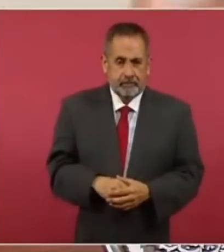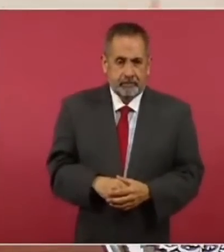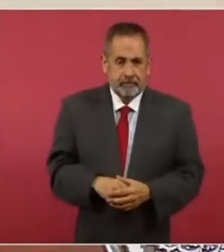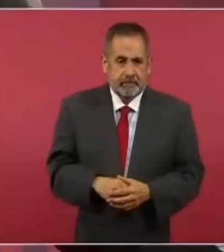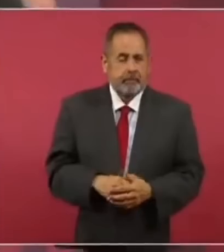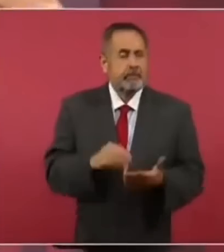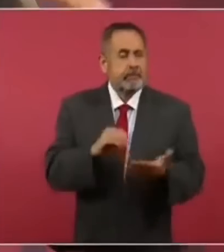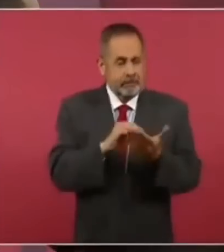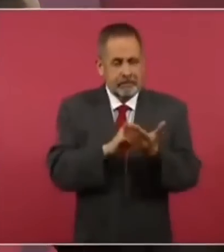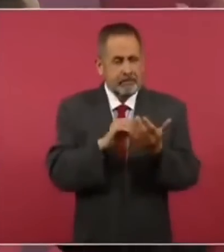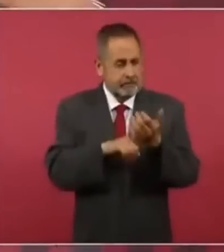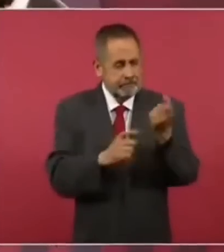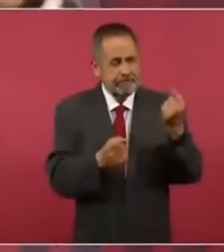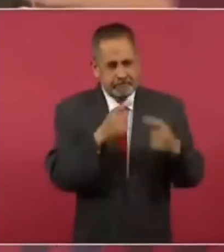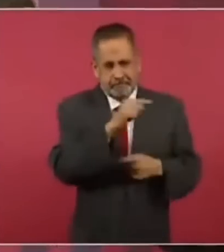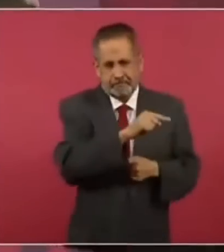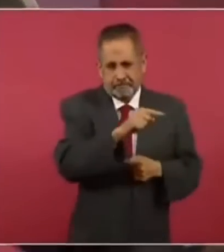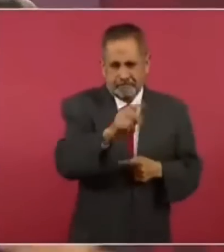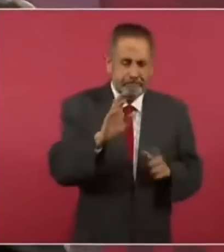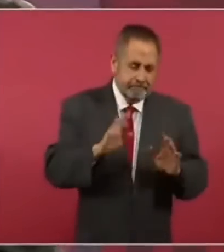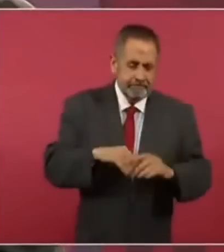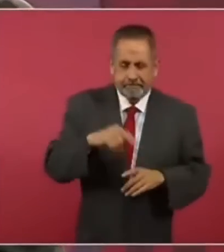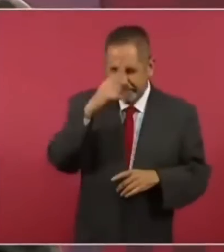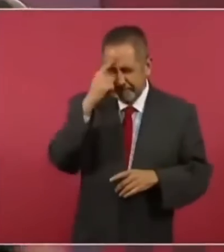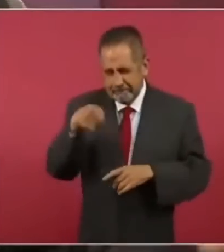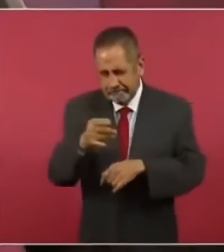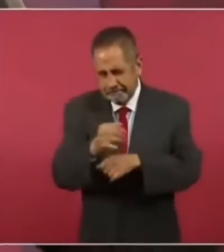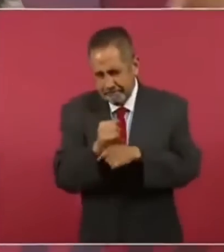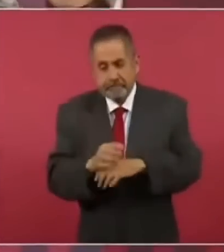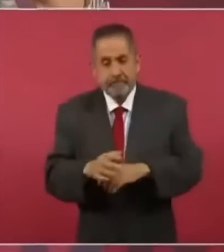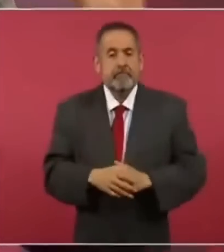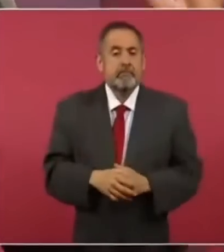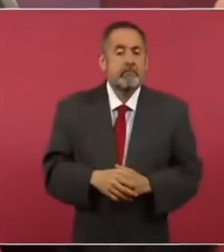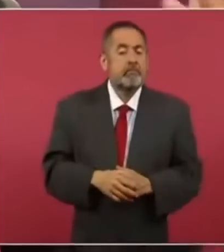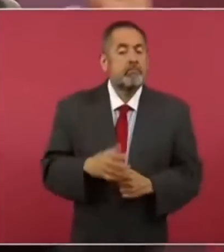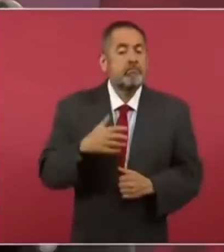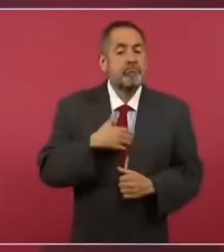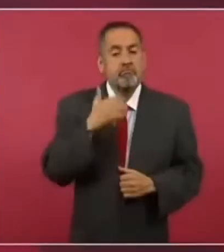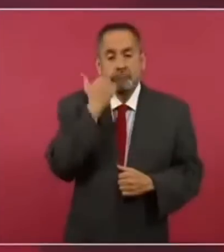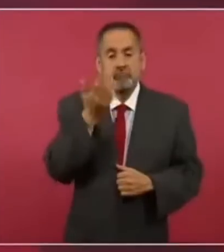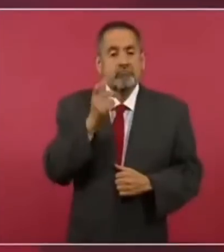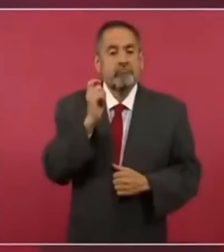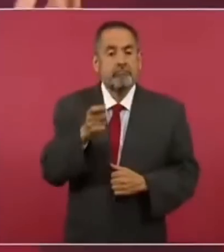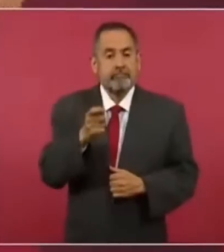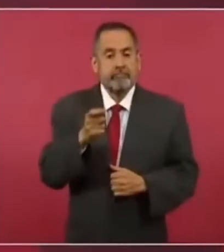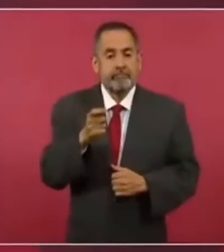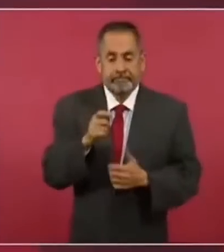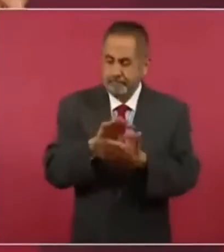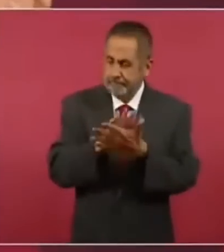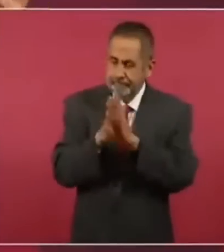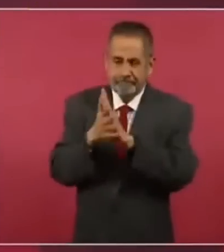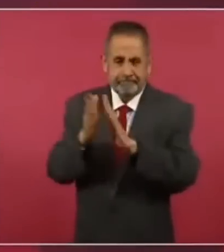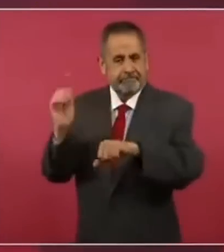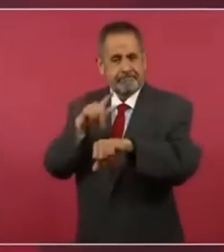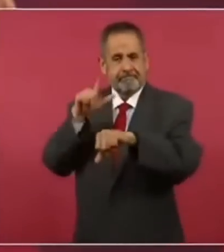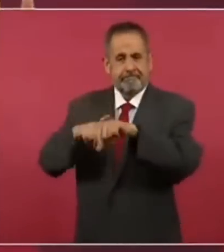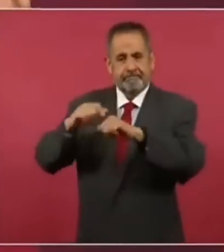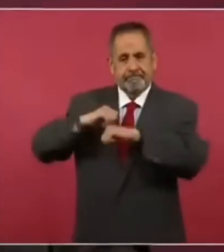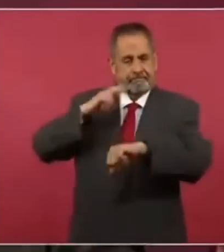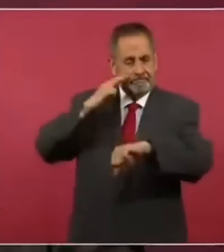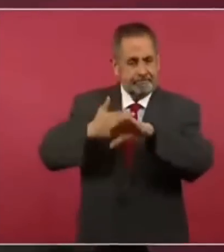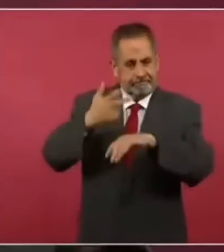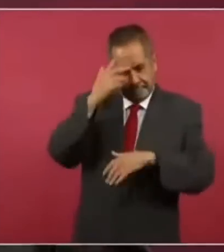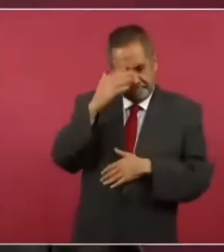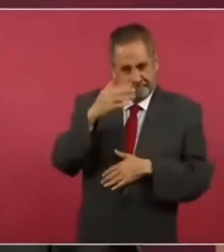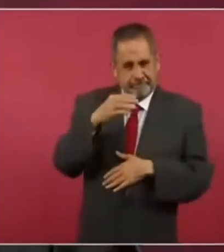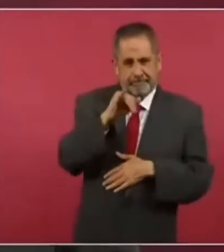Hay todavía, que no es fácil. Ahora que queremos federalizar todo el sistema de salud con